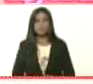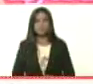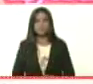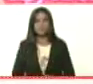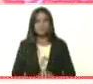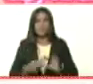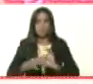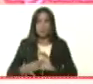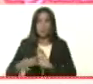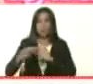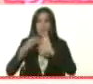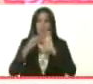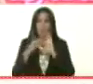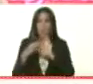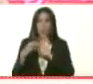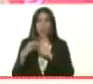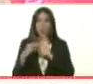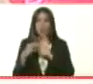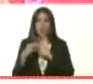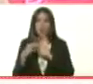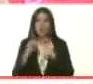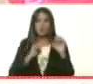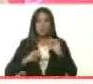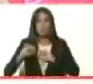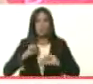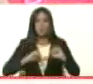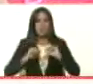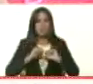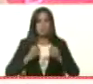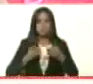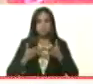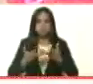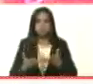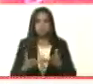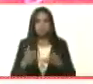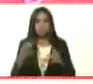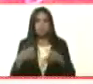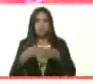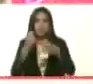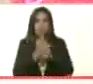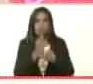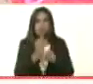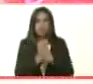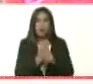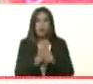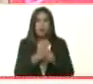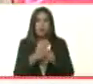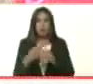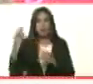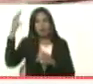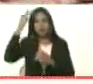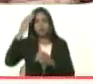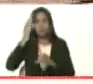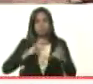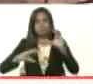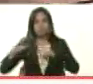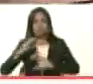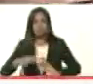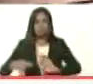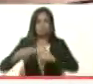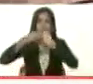Unir el movimiento espontáneo de la clase obrera con el conocimiento